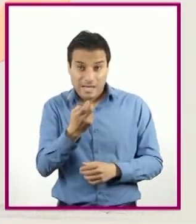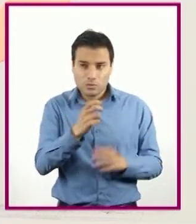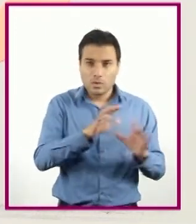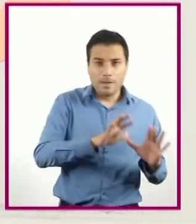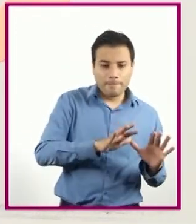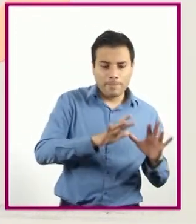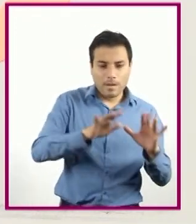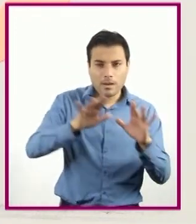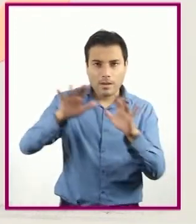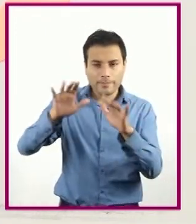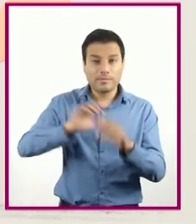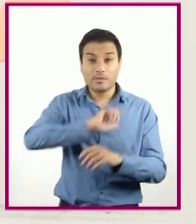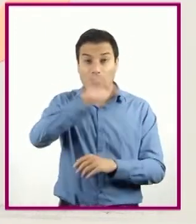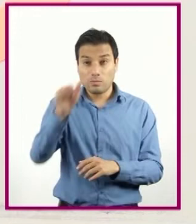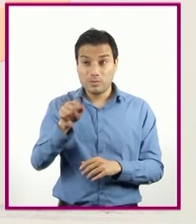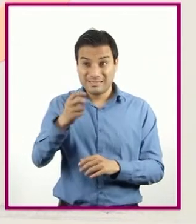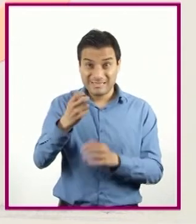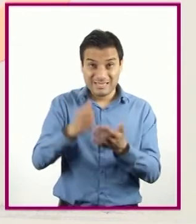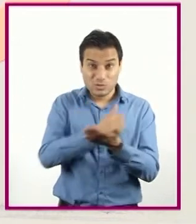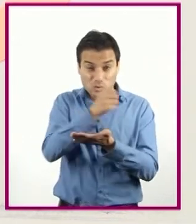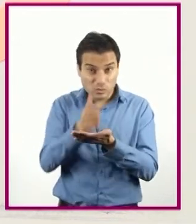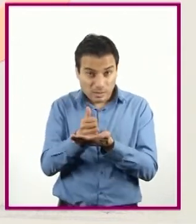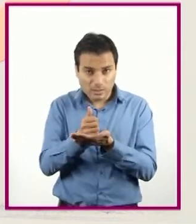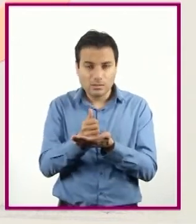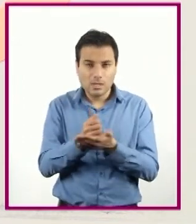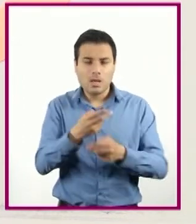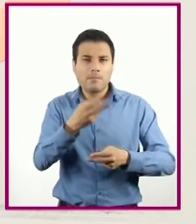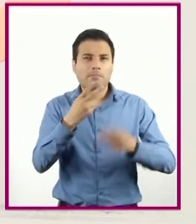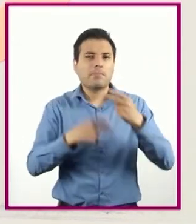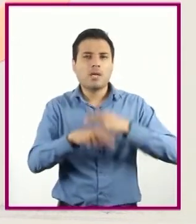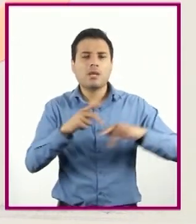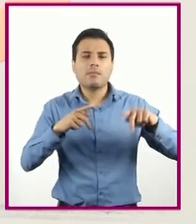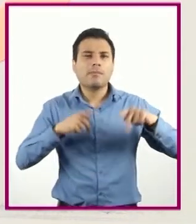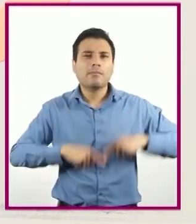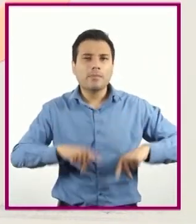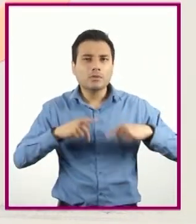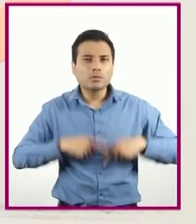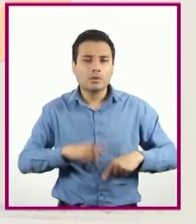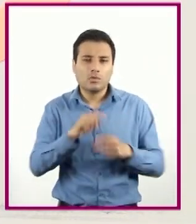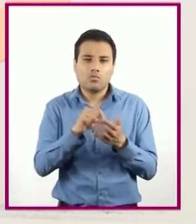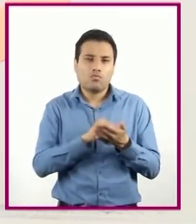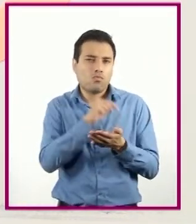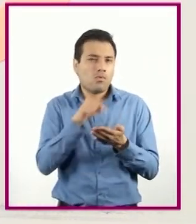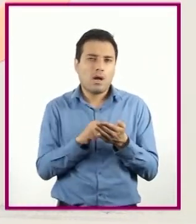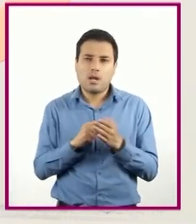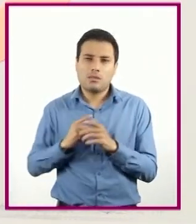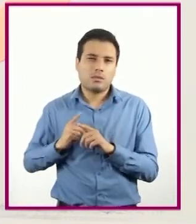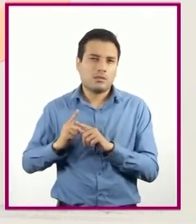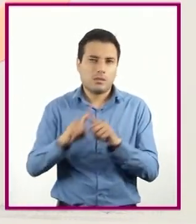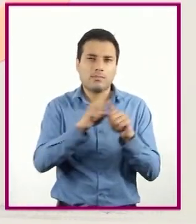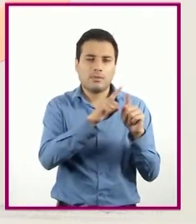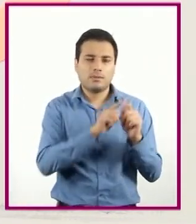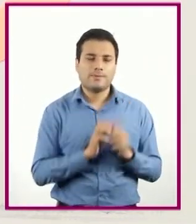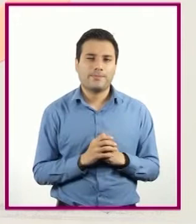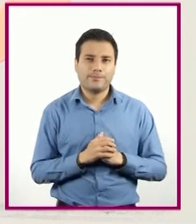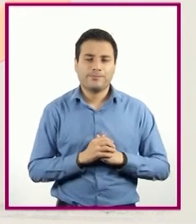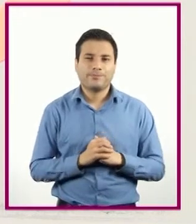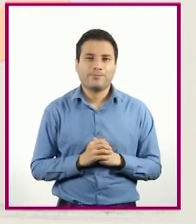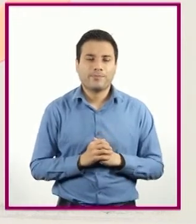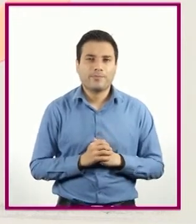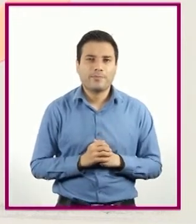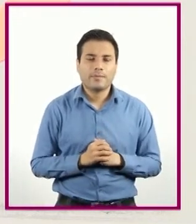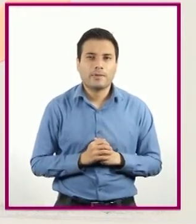migratorios propiciaron que Xochicalco llegaran grupos provenientes de diferentes lugares de la región mesoamericana.